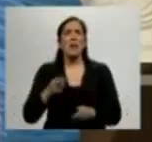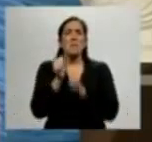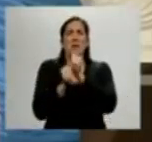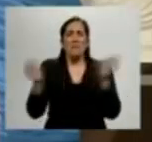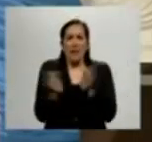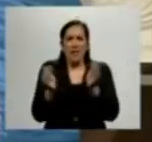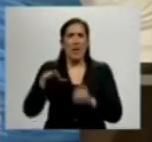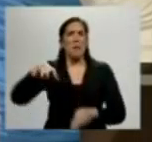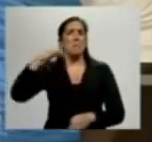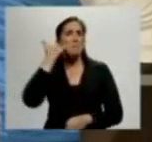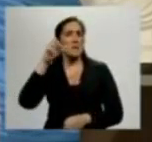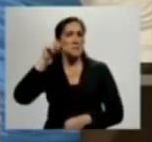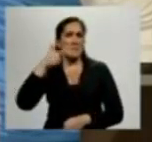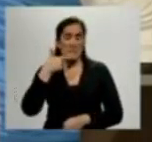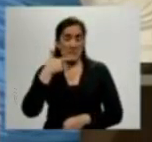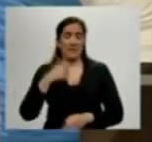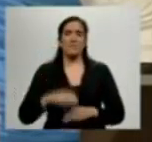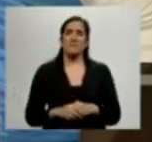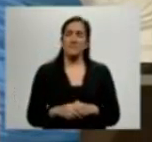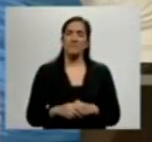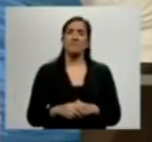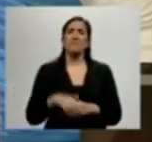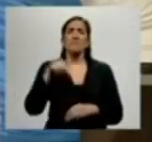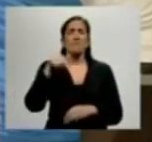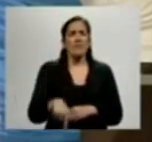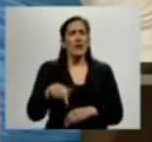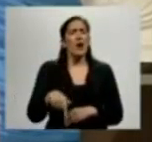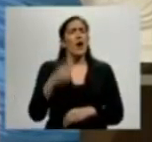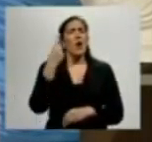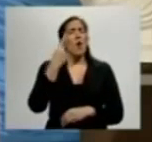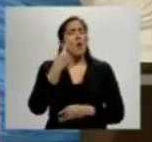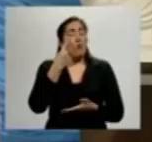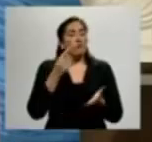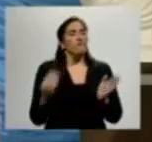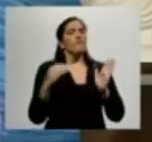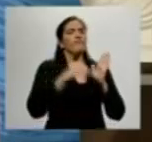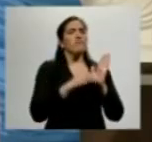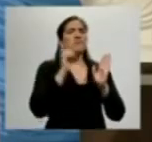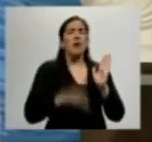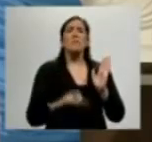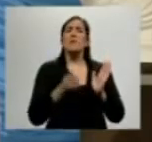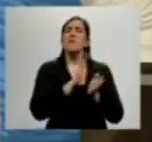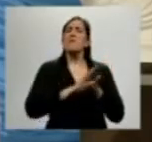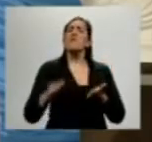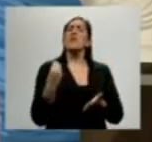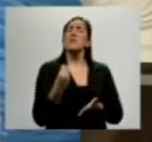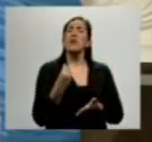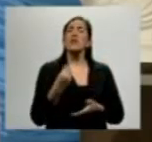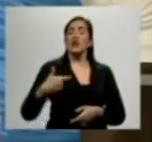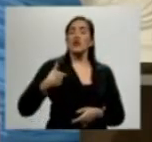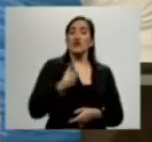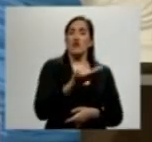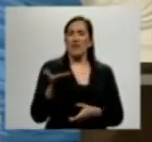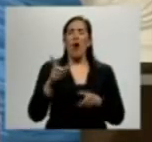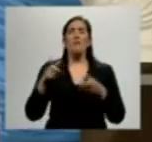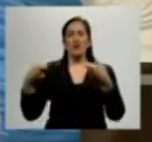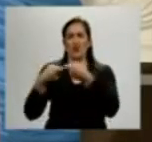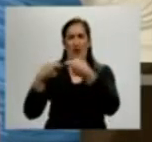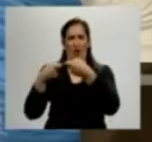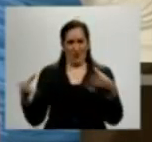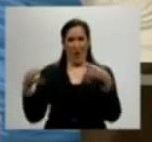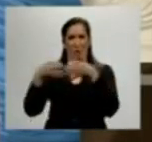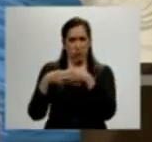creación de una figura que he rescatado desde el primer momento y que es la sociedad unipersonal.